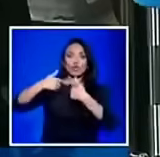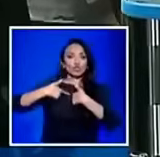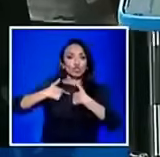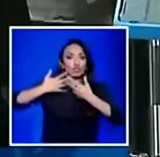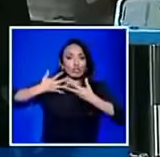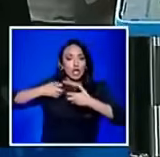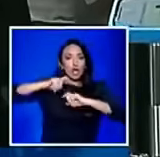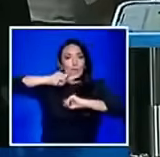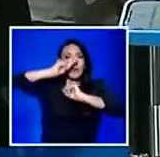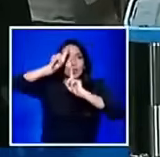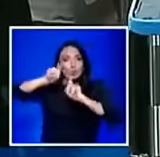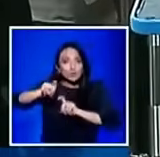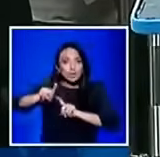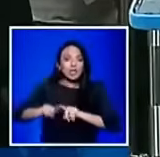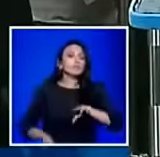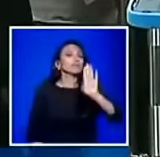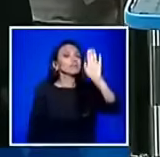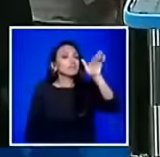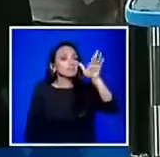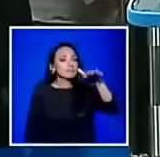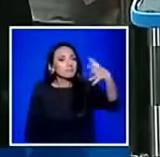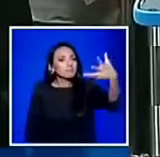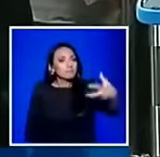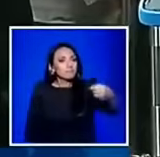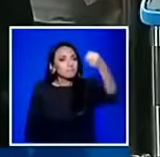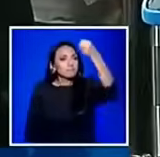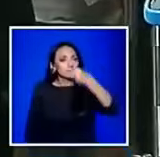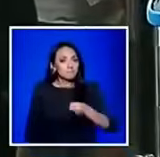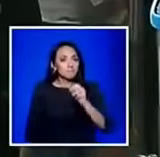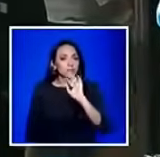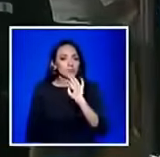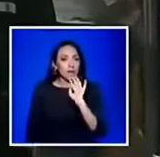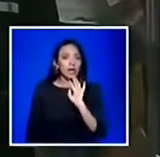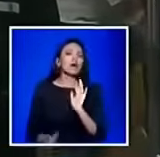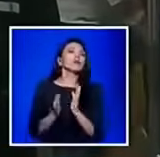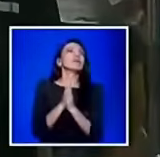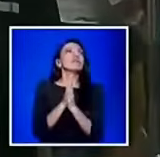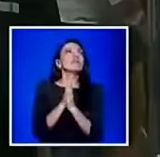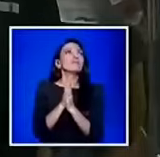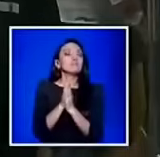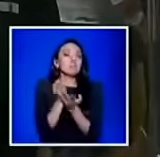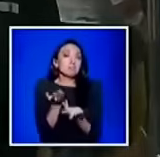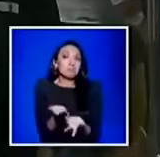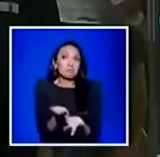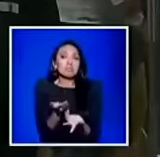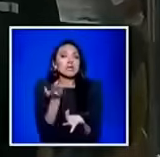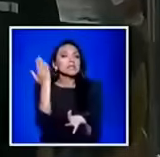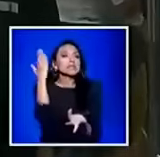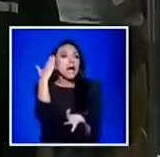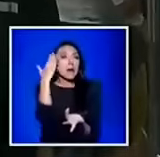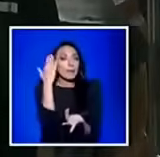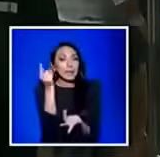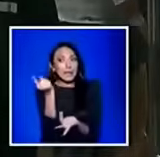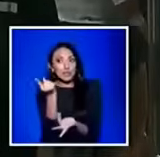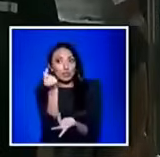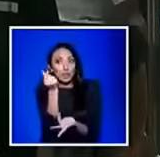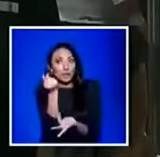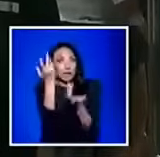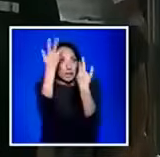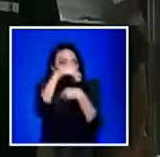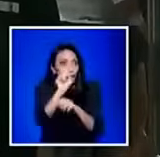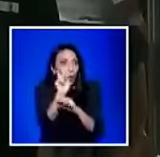para precisamente acciones de prevención y mitigación. Yo le he preguntado a la Secretaría de Seguridad y Gobernabilidad que me